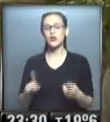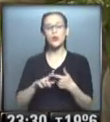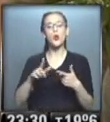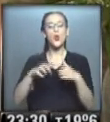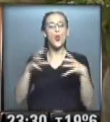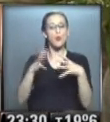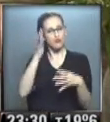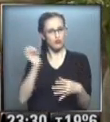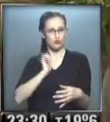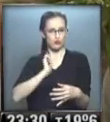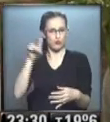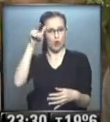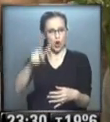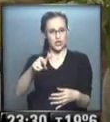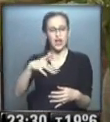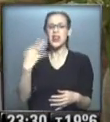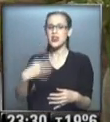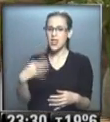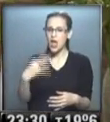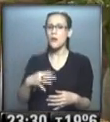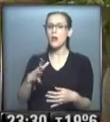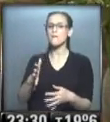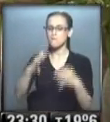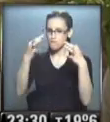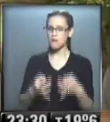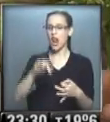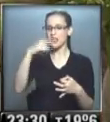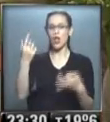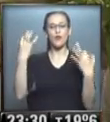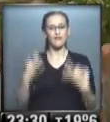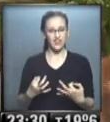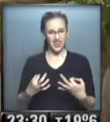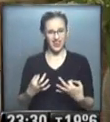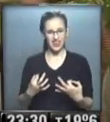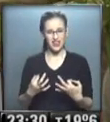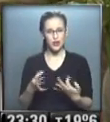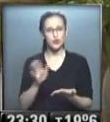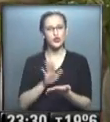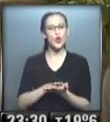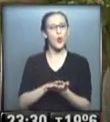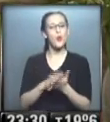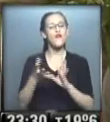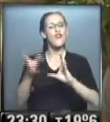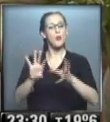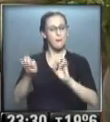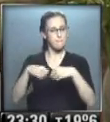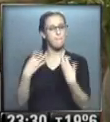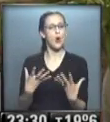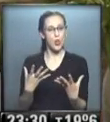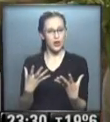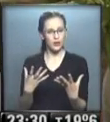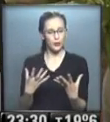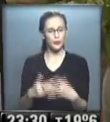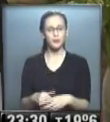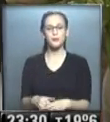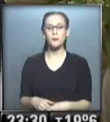militares y policiales fueran un currículum basado en el Estado de Derecho, ¿no es verdad? Basado en conceptos modernos. Y